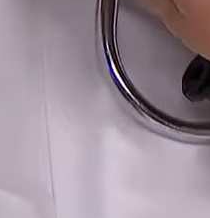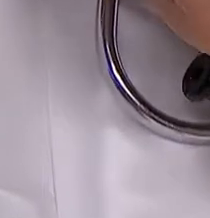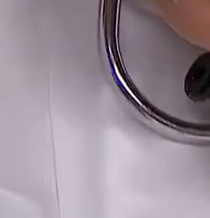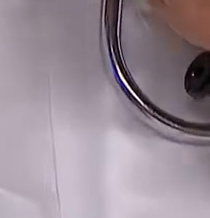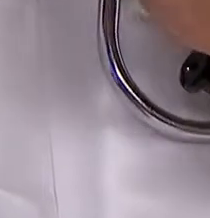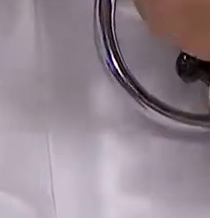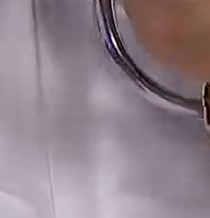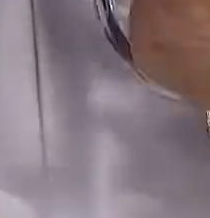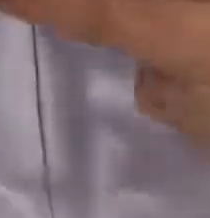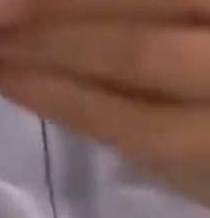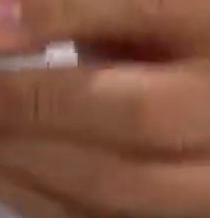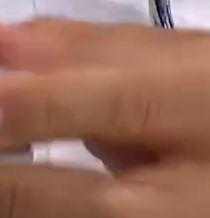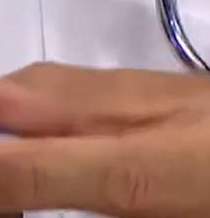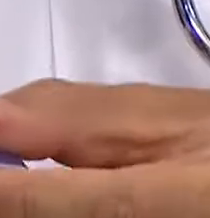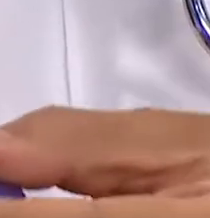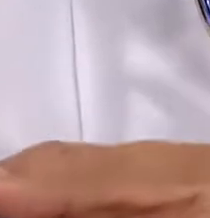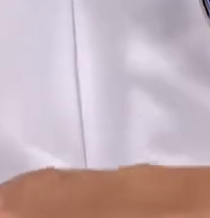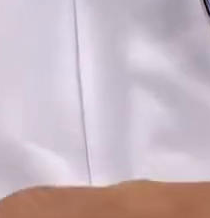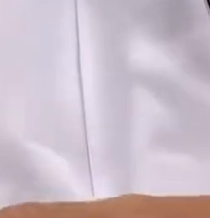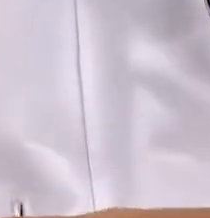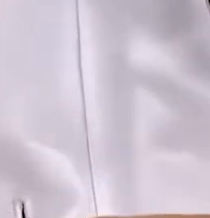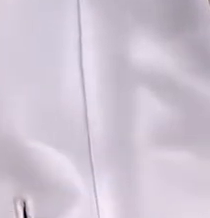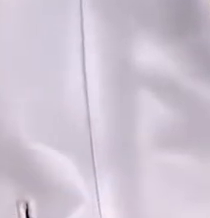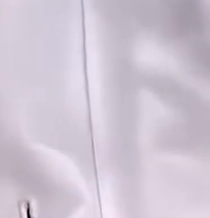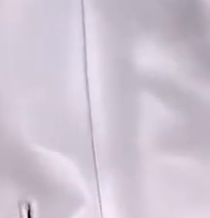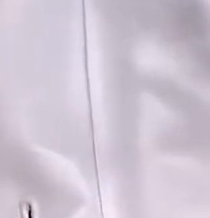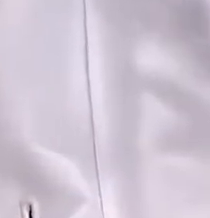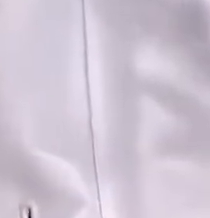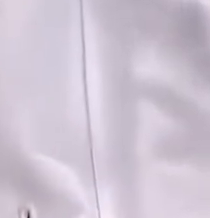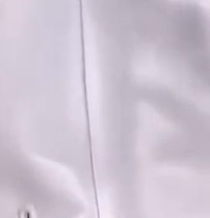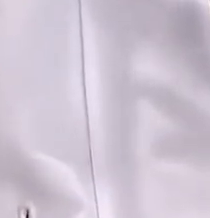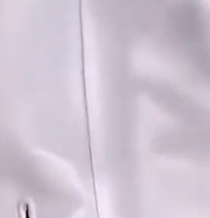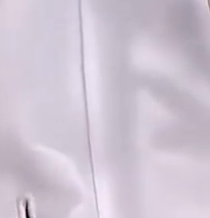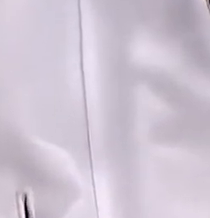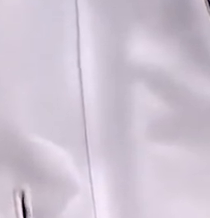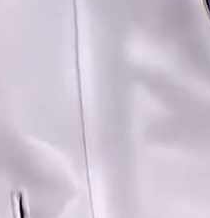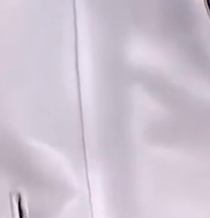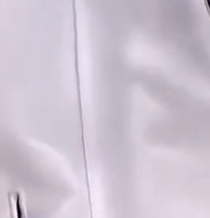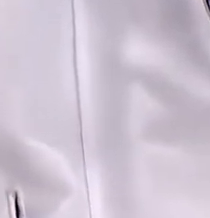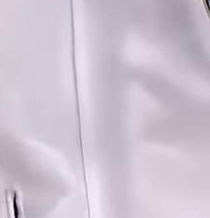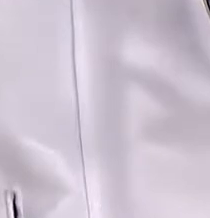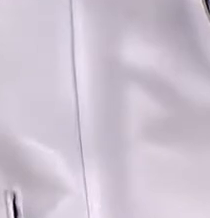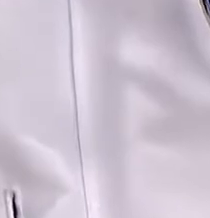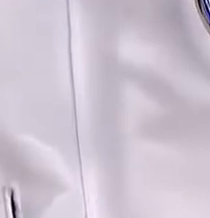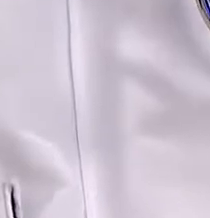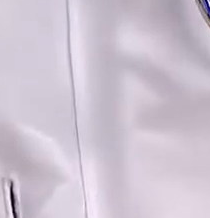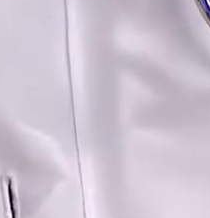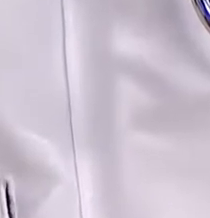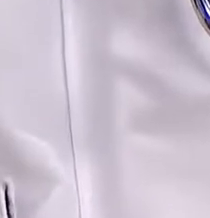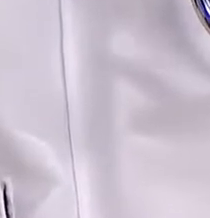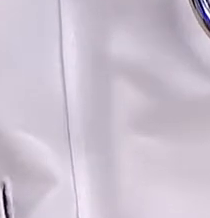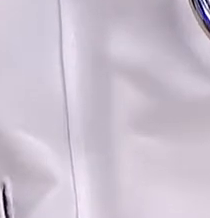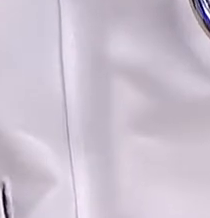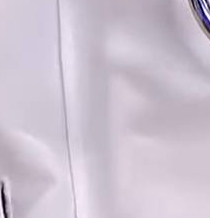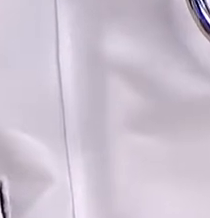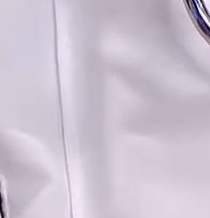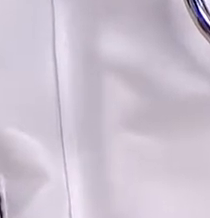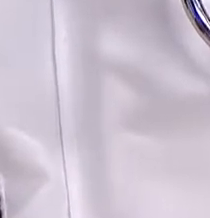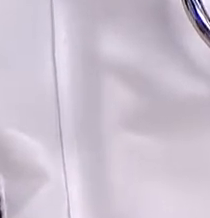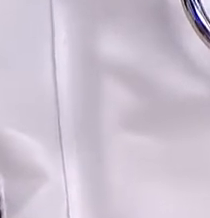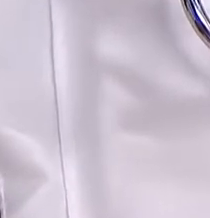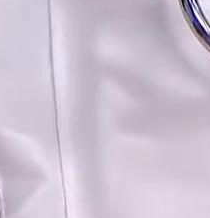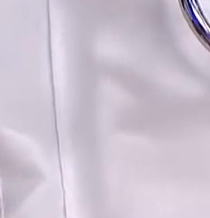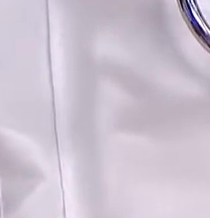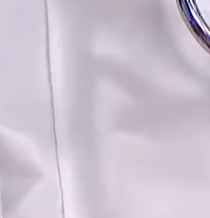Y su segundo libro, Las 100 enfermedades más frecuentes. Hemos recopilado todo un historial